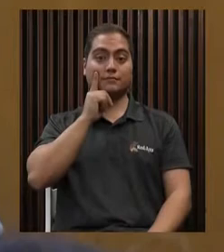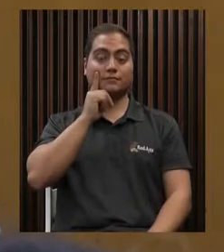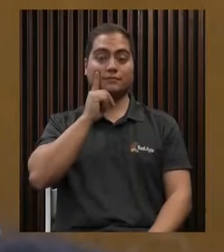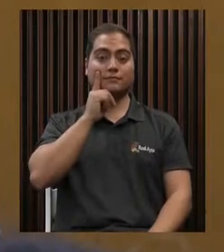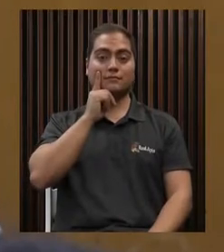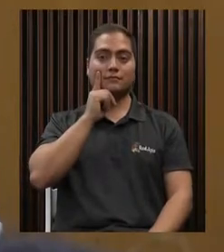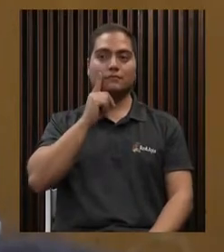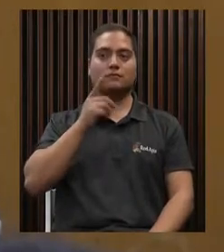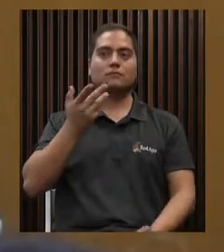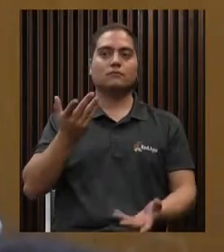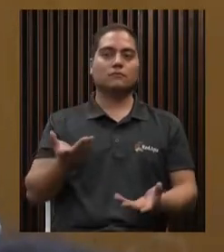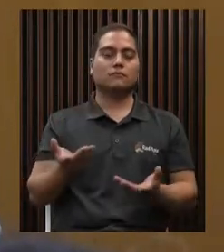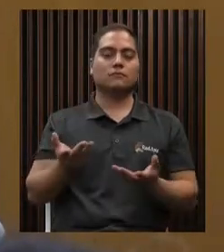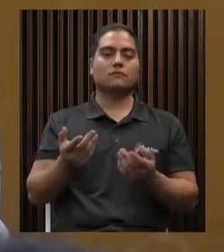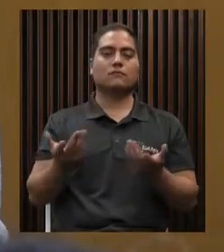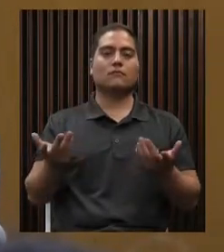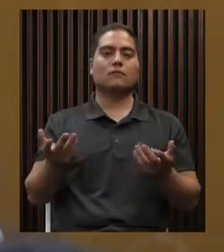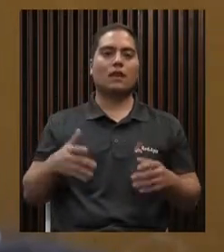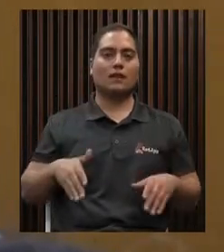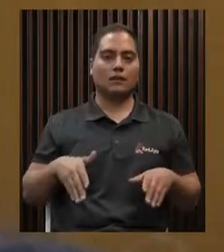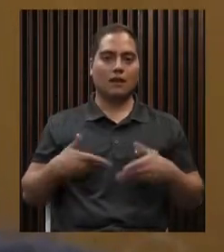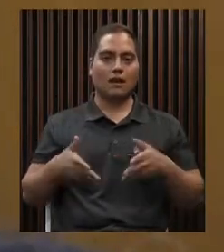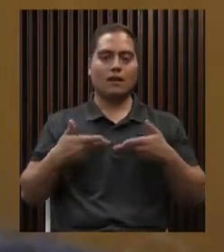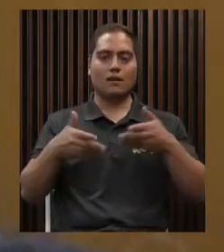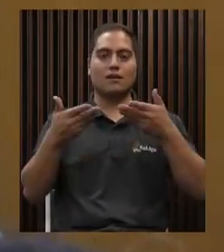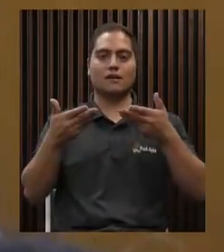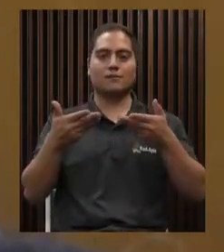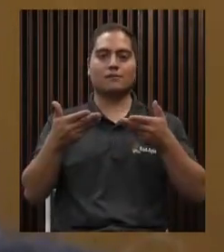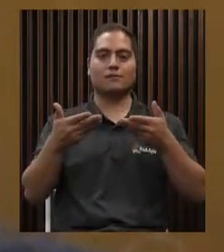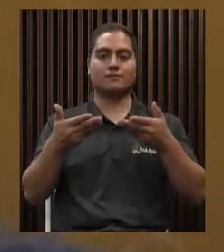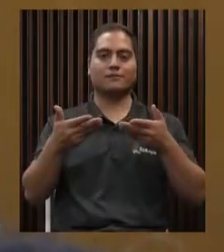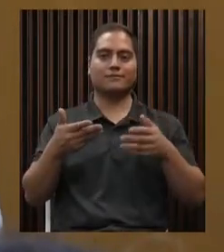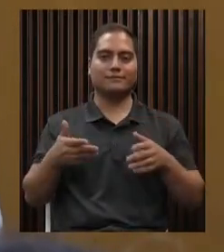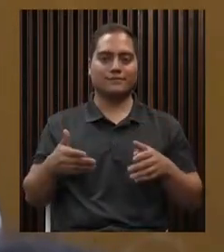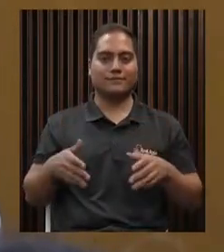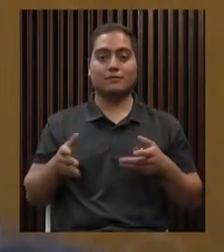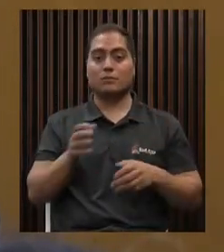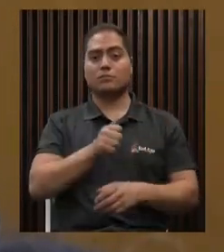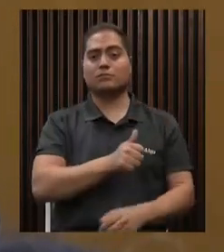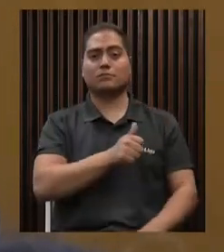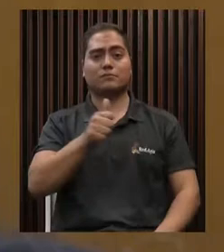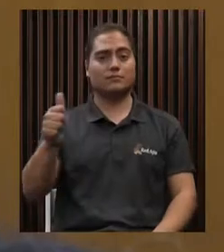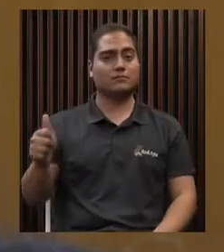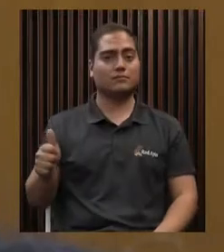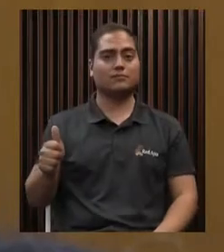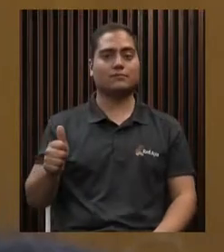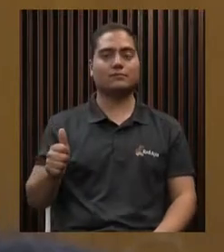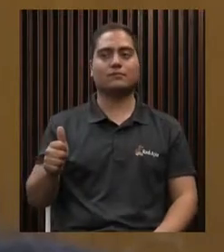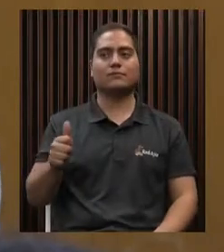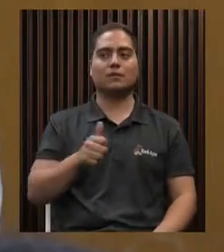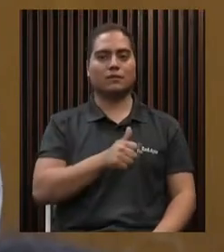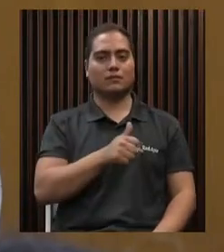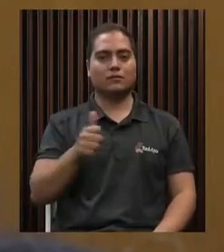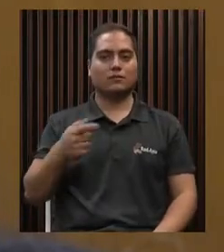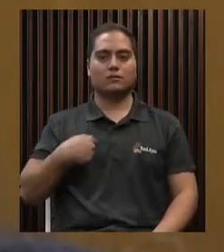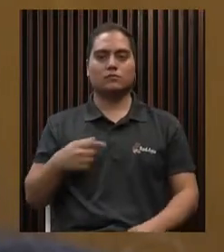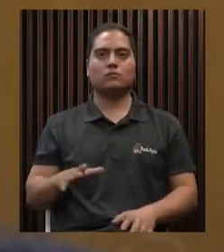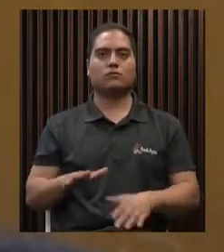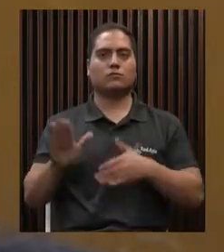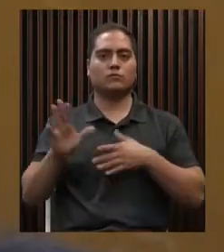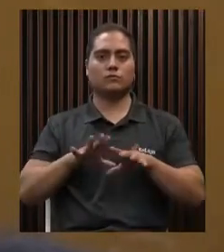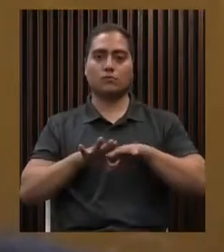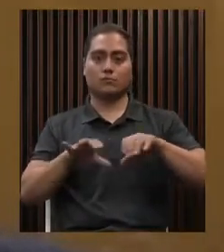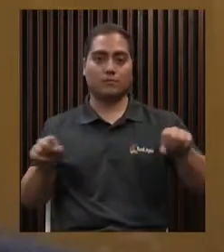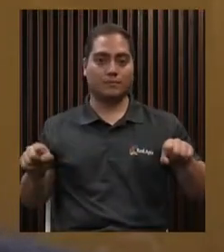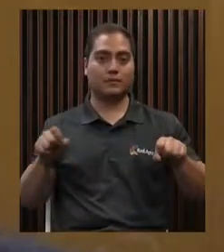cómo lo entusiasta que todos son y cómo se comprometen estos modelos sociales en lo que